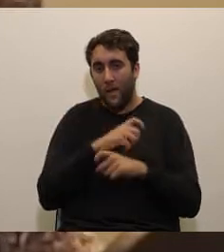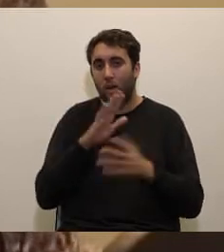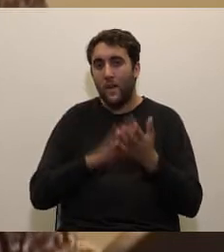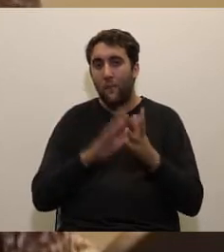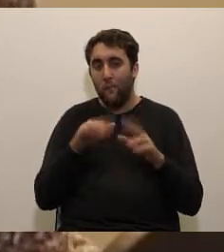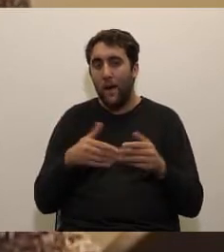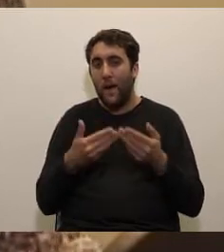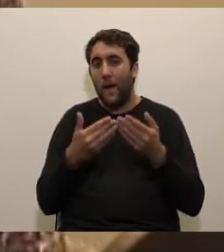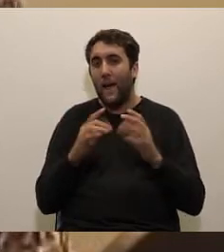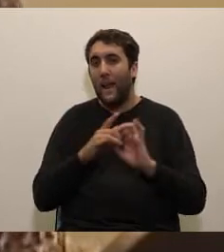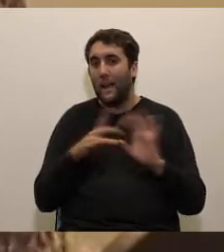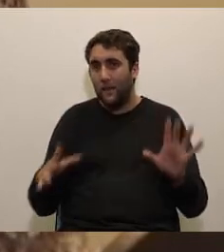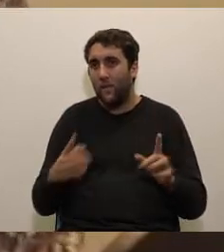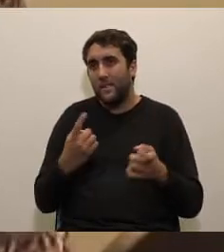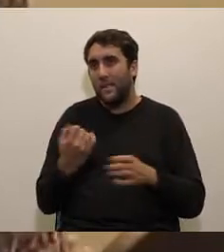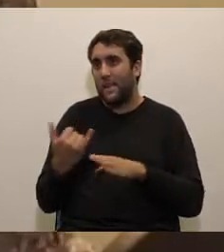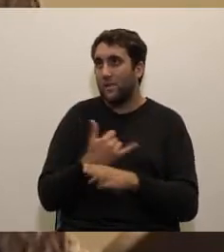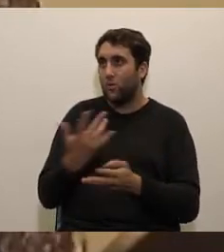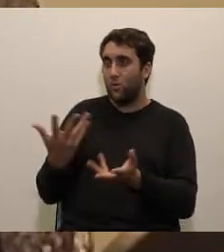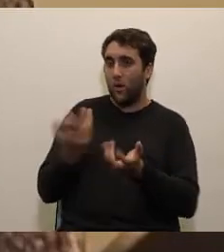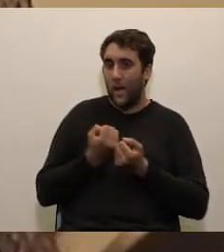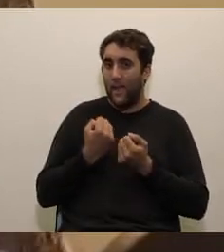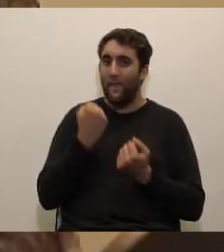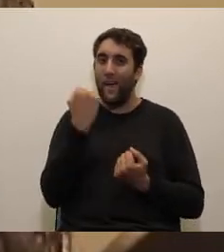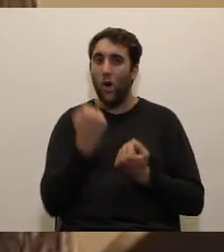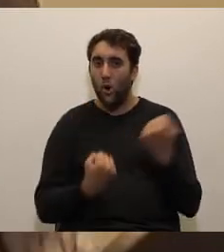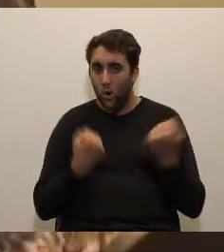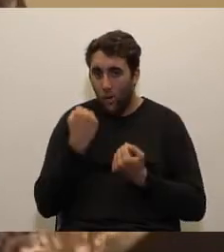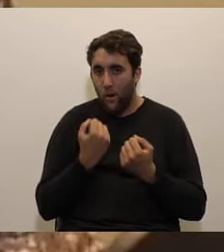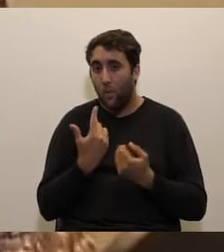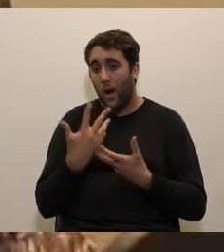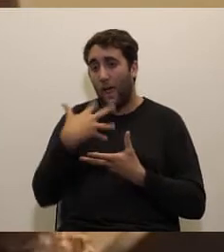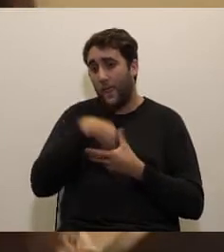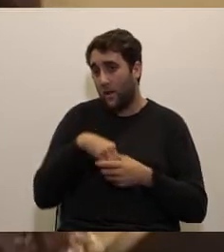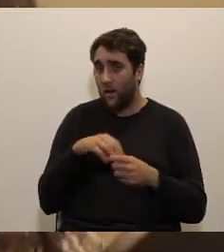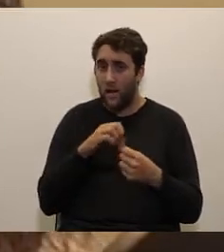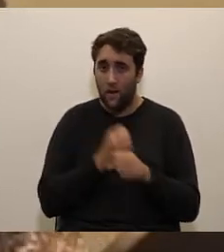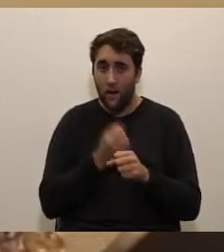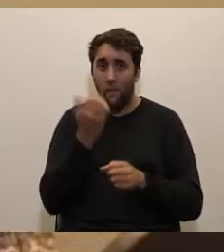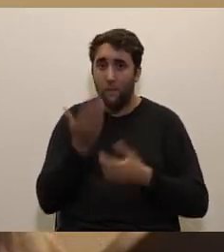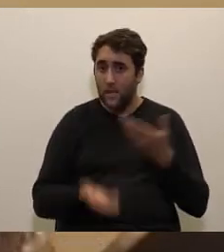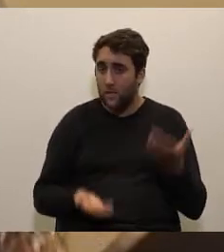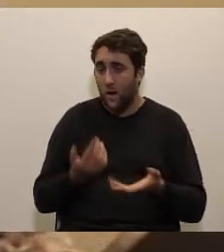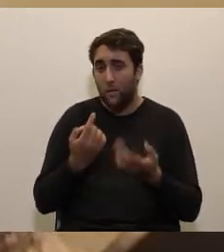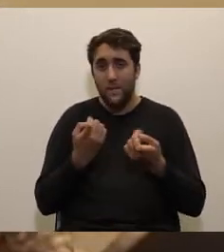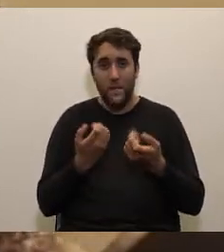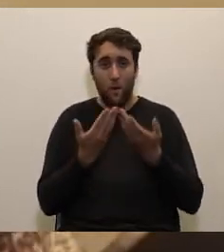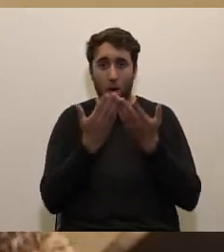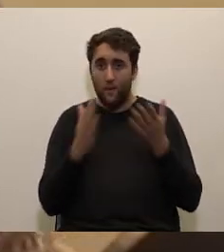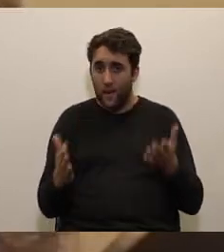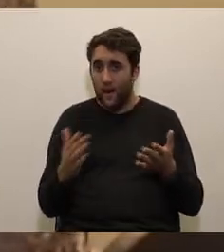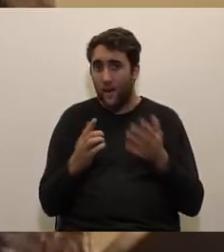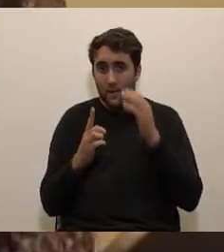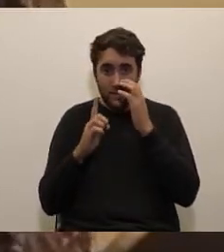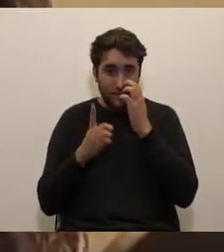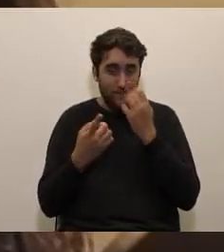apoyo institucional, económico, con gente trabajando, porque para mantener las cosas abiertas y libres y